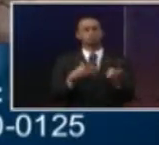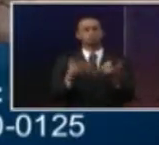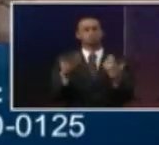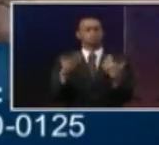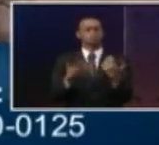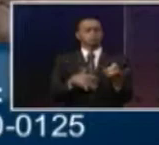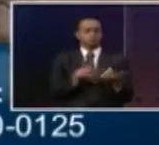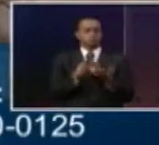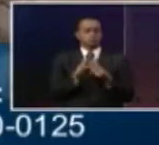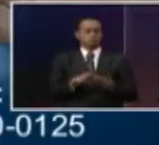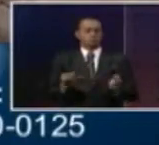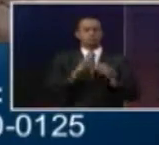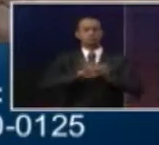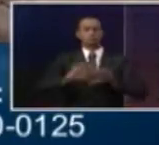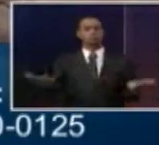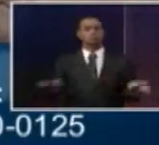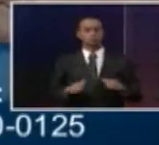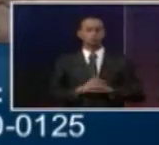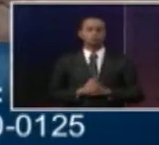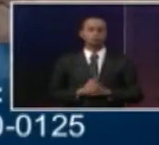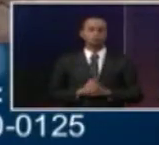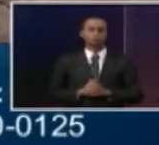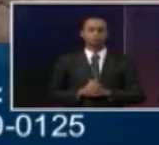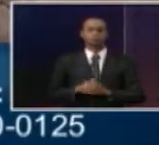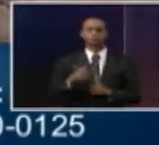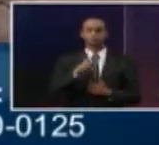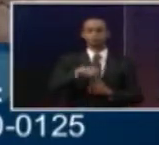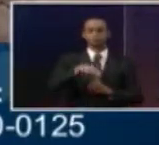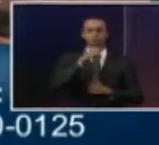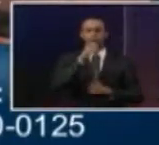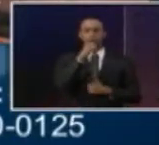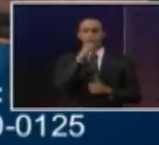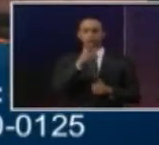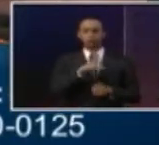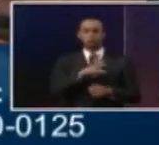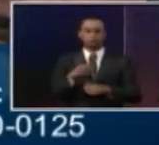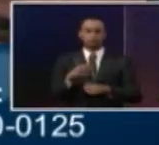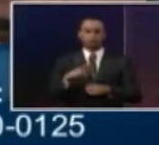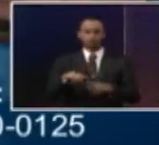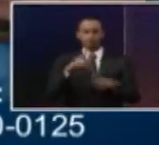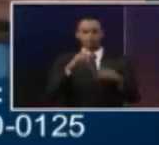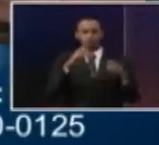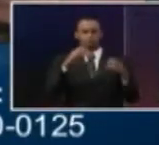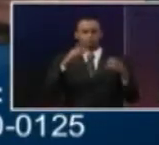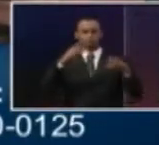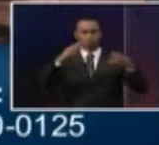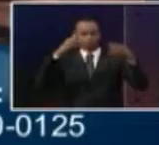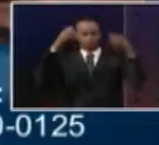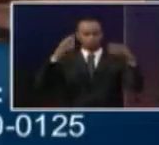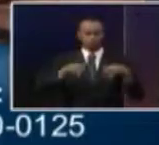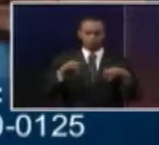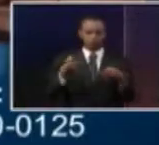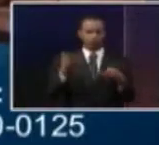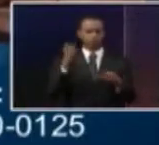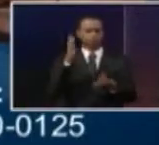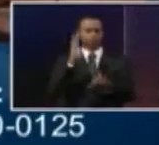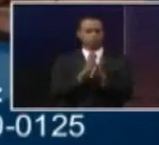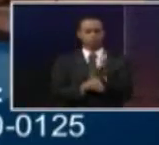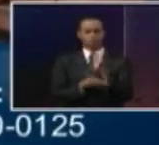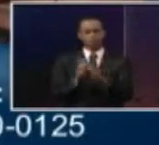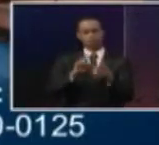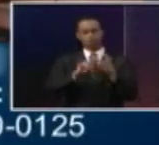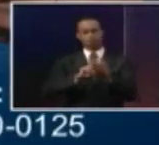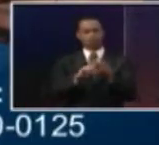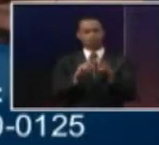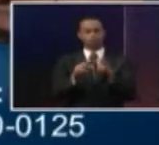porque que fue el amor, fue muriéndose con la pareja. Las mujeres son más determinantes cuando toman la decisión de decir, mira, vamos a ser